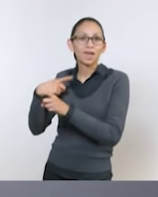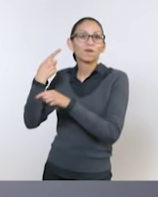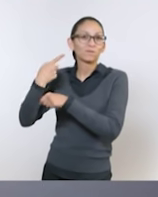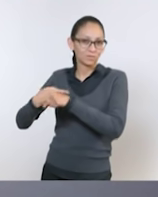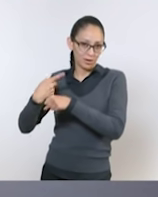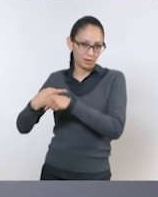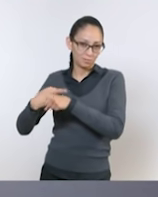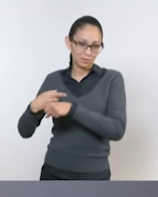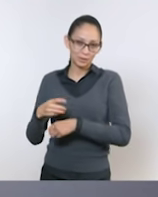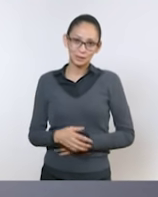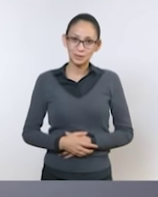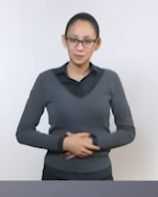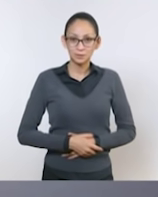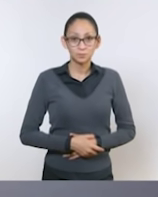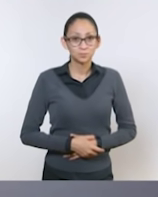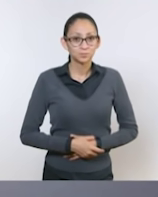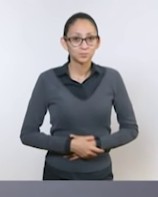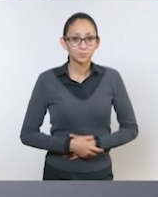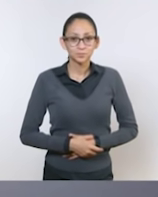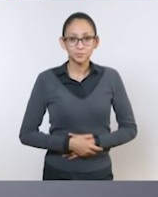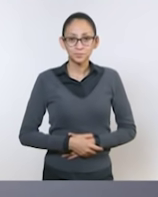enfermarla.